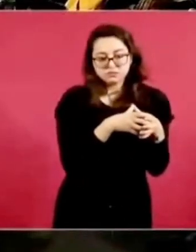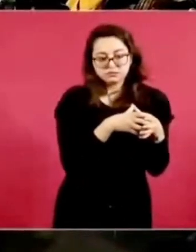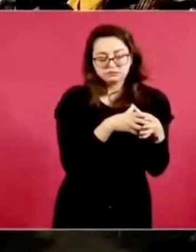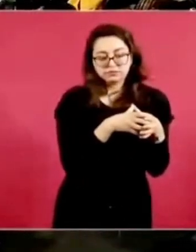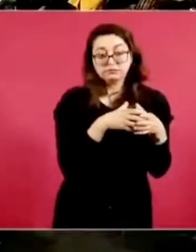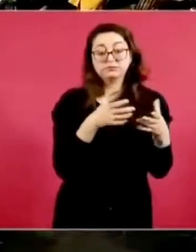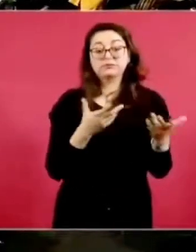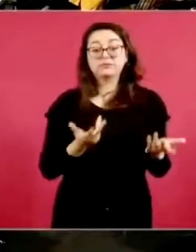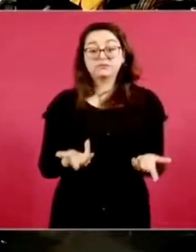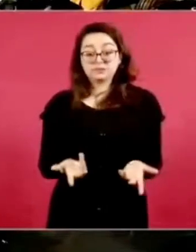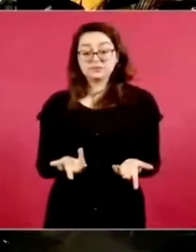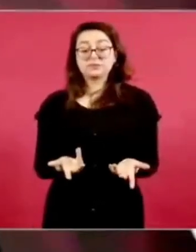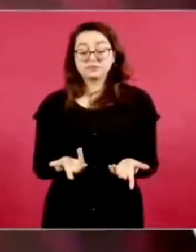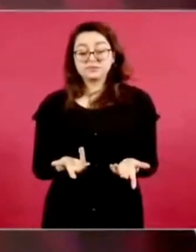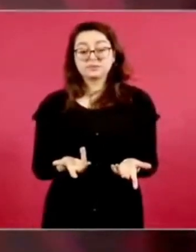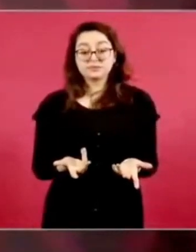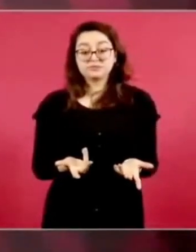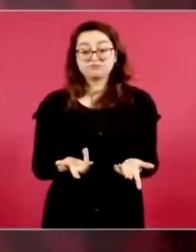venían a esclavizar